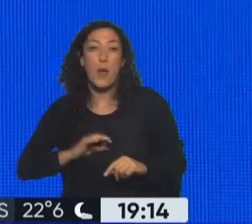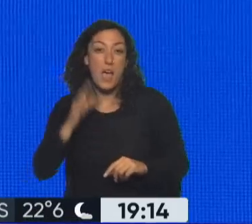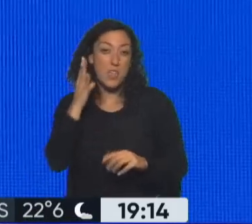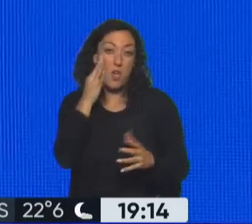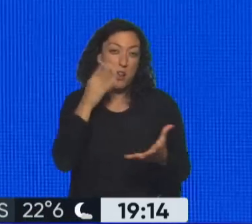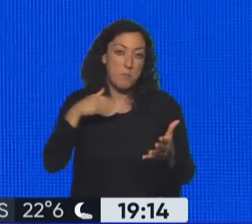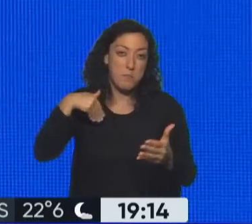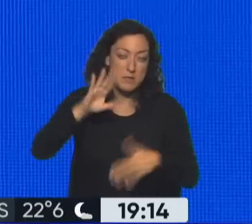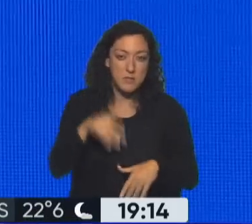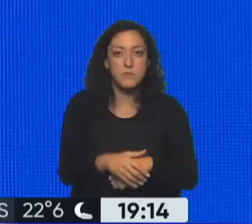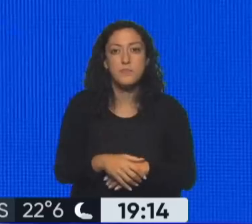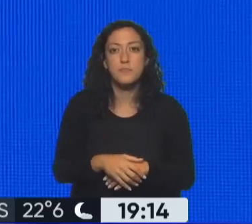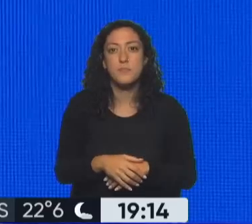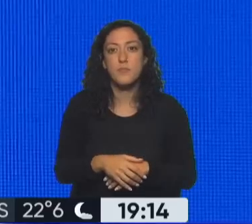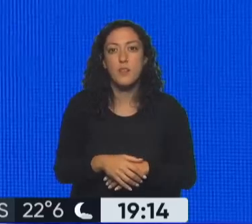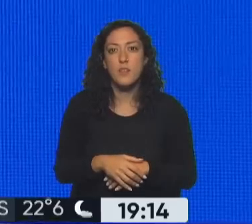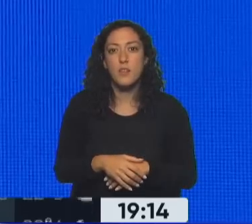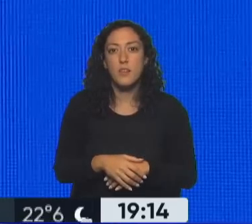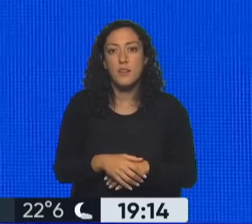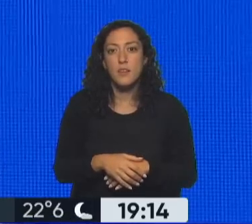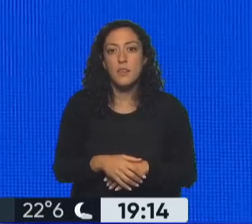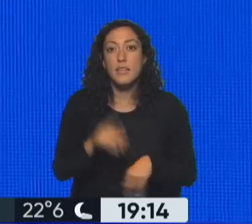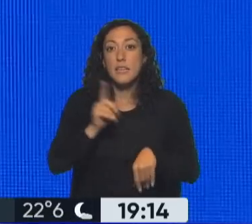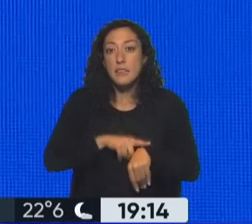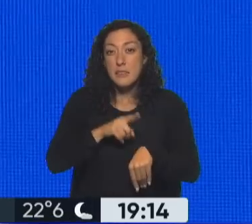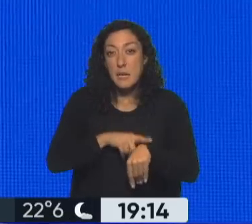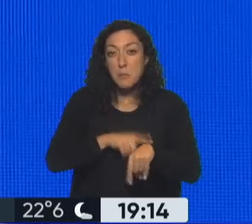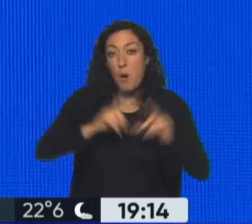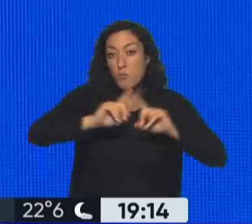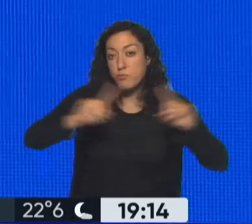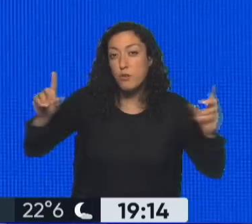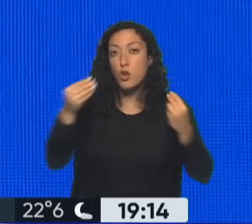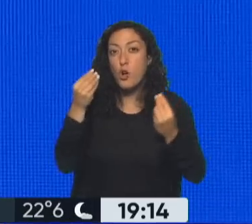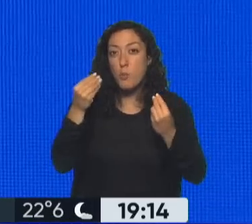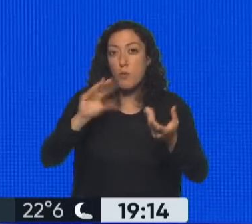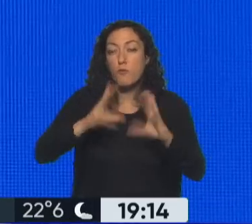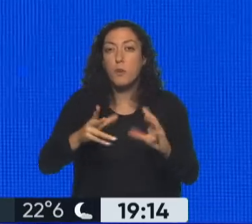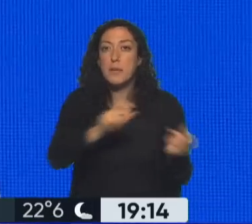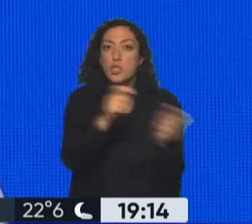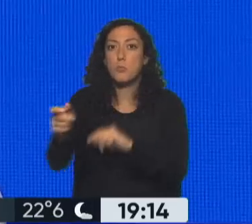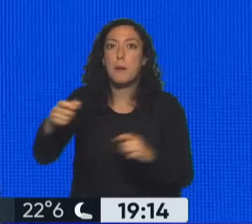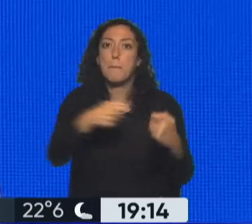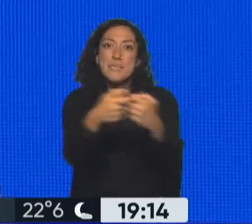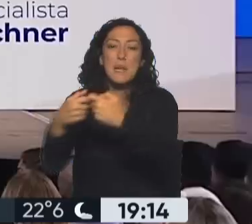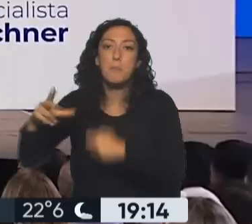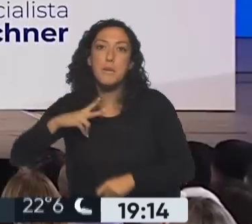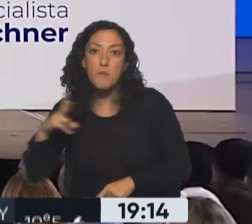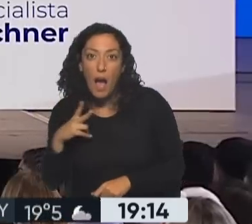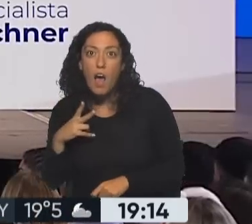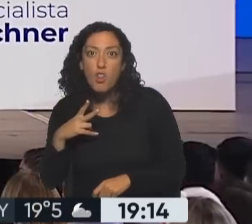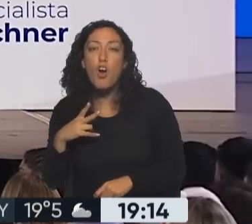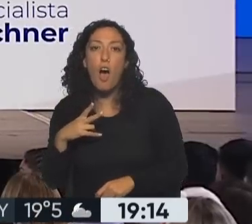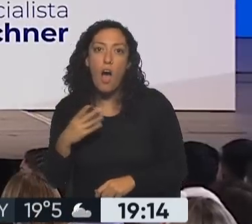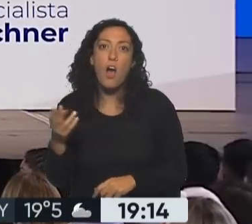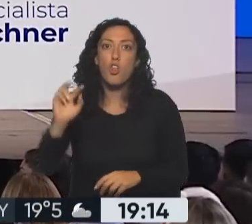la convertibilidad, que fue sostenida con los dólares que entraron de las privatizaciones y cuando se acabaron los dólares